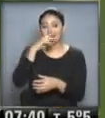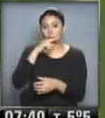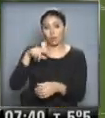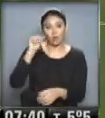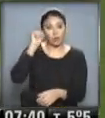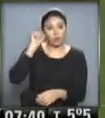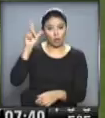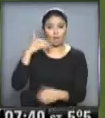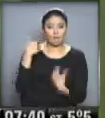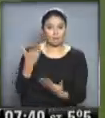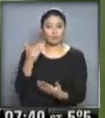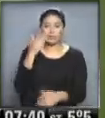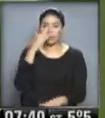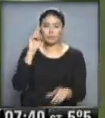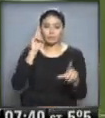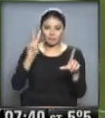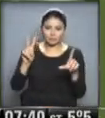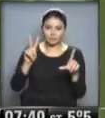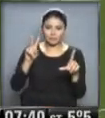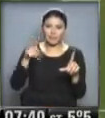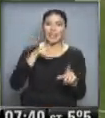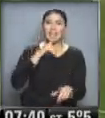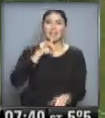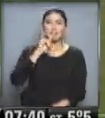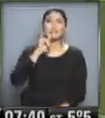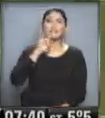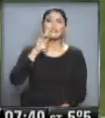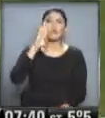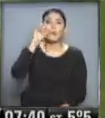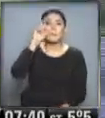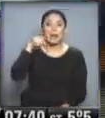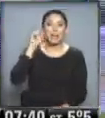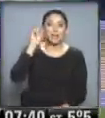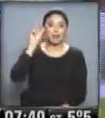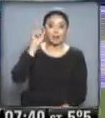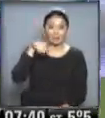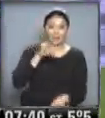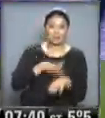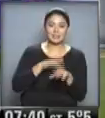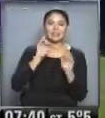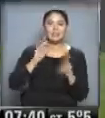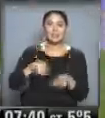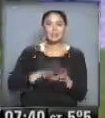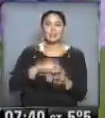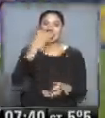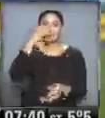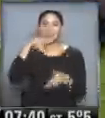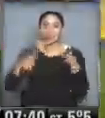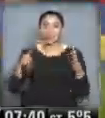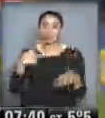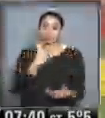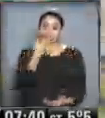y nacía la ilusión. Y Juan Manuel Iturbe, que es el goleador y después el responsable de lo que fue el final. Y es